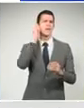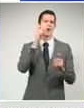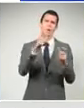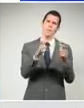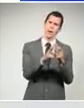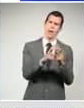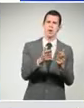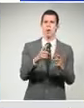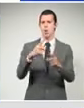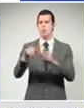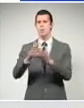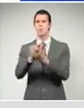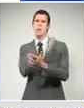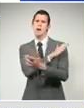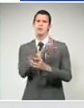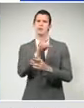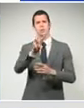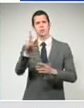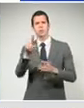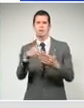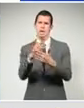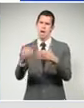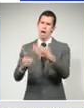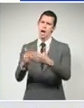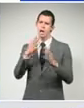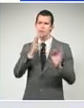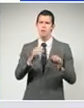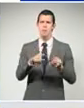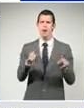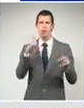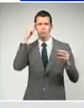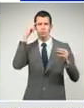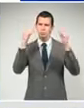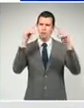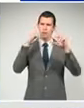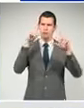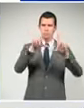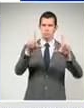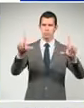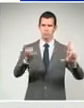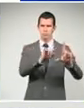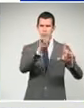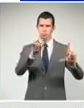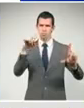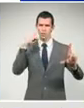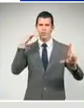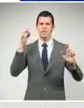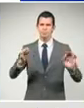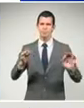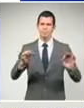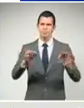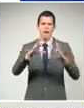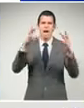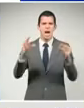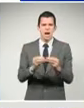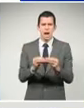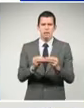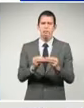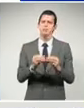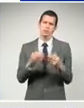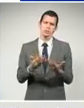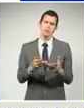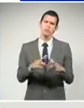el análisis lo que nos lleva a la conclusión de la transmisión muy elevada que presentamos y de las acciones que tenemos que de